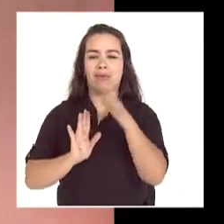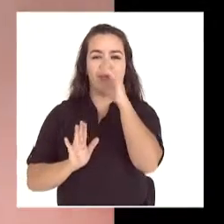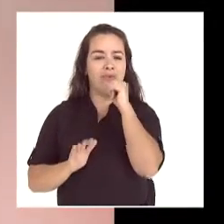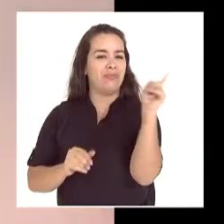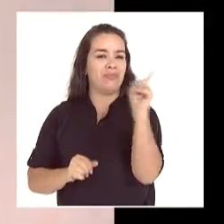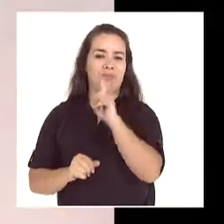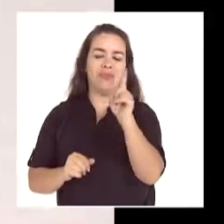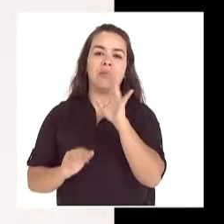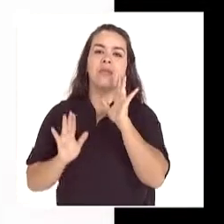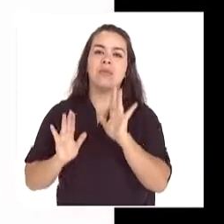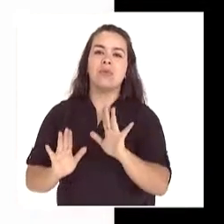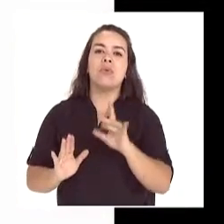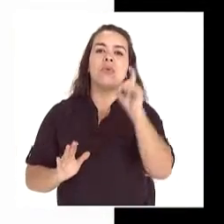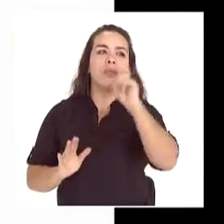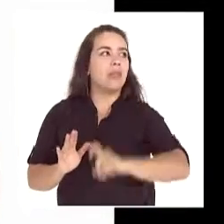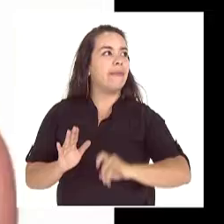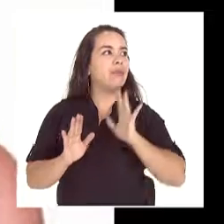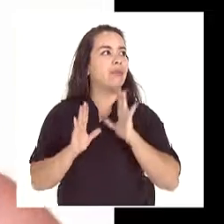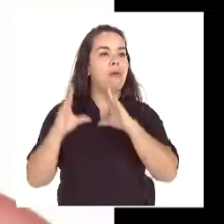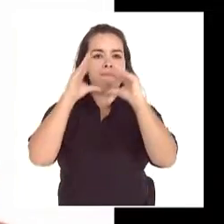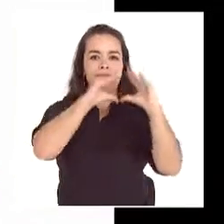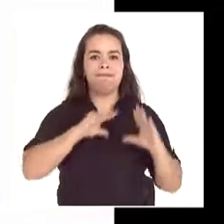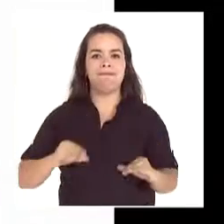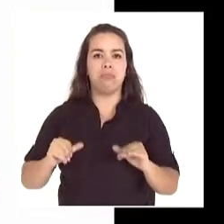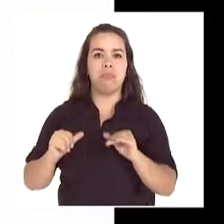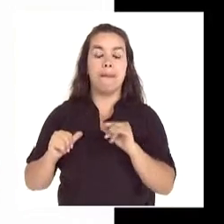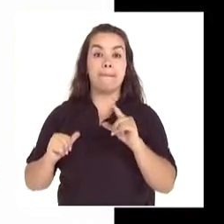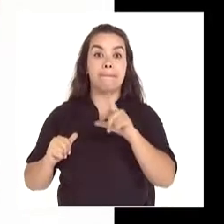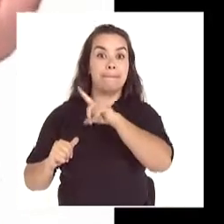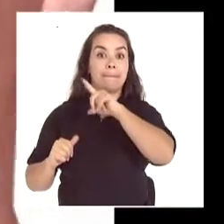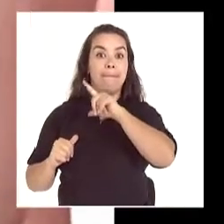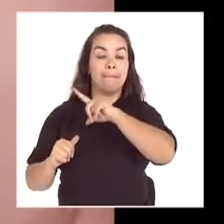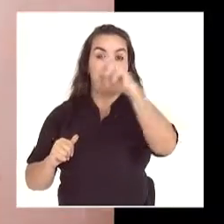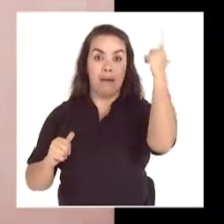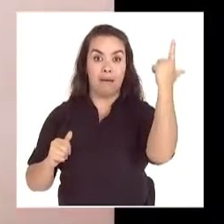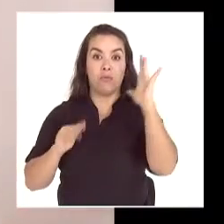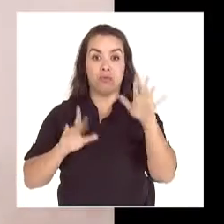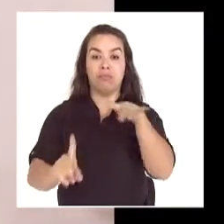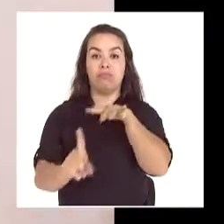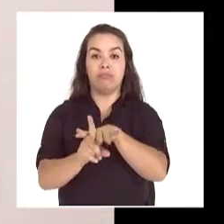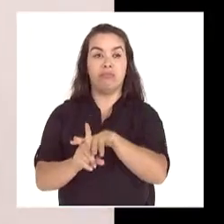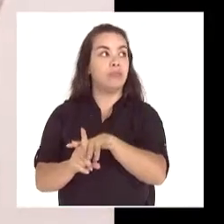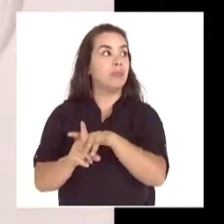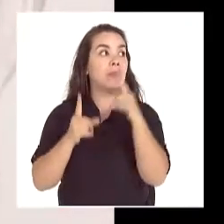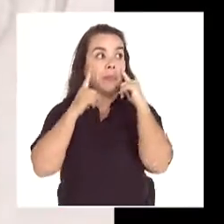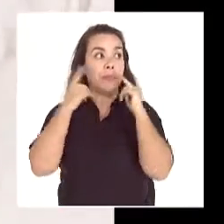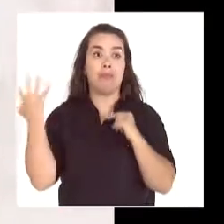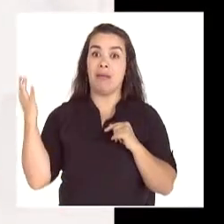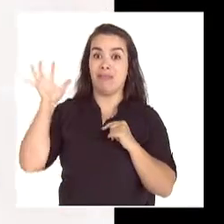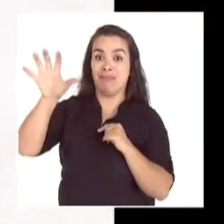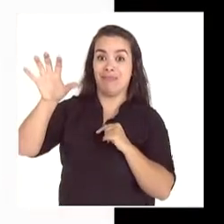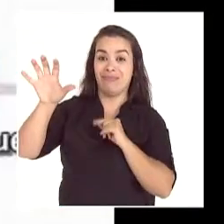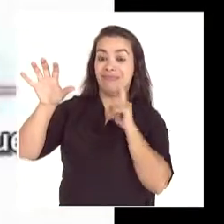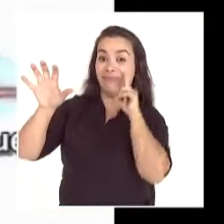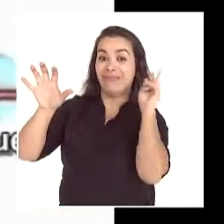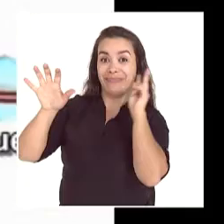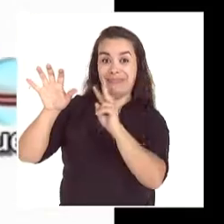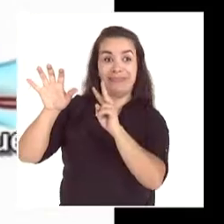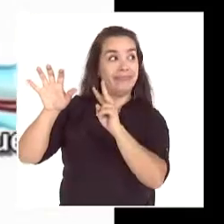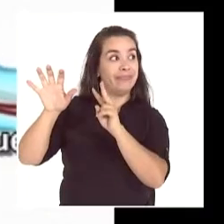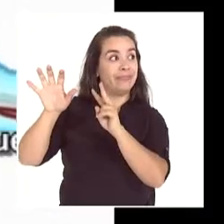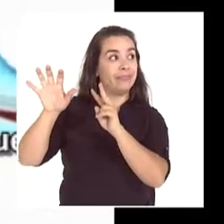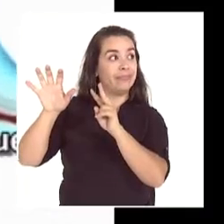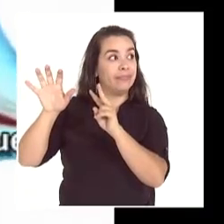de los órganos blancos que afecta la hipertensión arterial, y son las imágenes que estamos viendo en